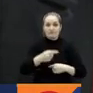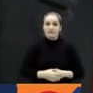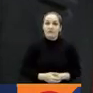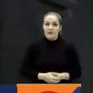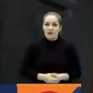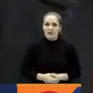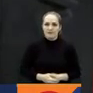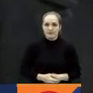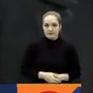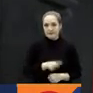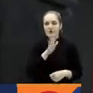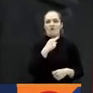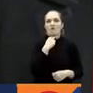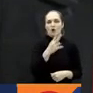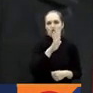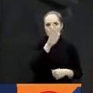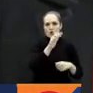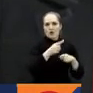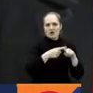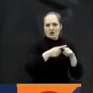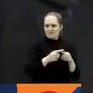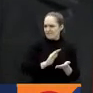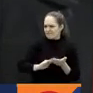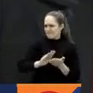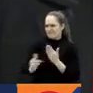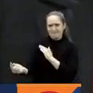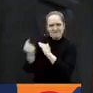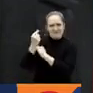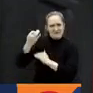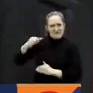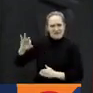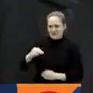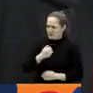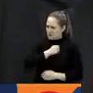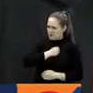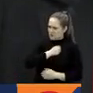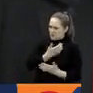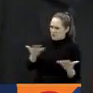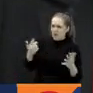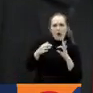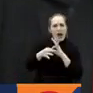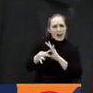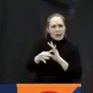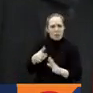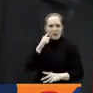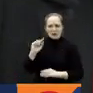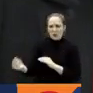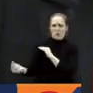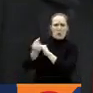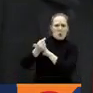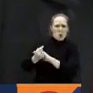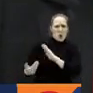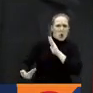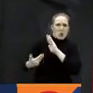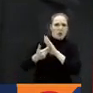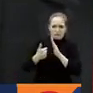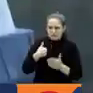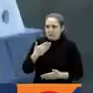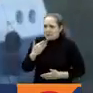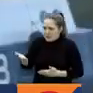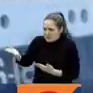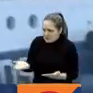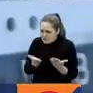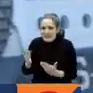Es muy decepcionante ver los comentarios franceses. No lo esperaríamos de un aliado cercano. Hemos otorgado licencias a muchos